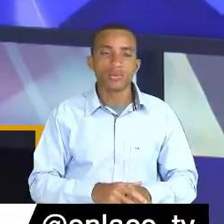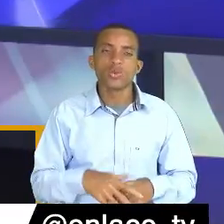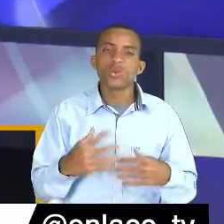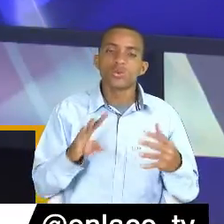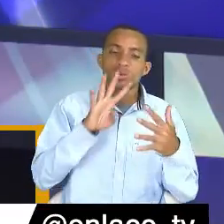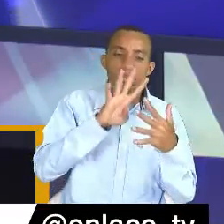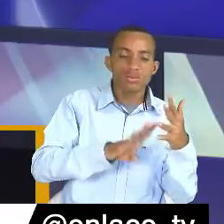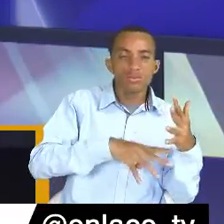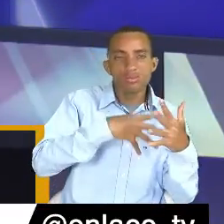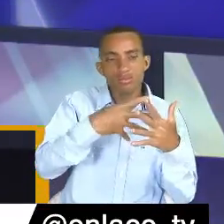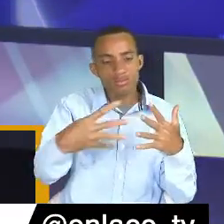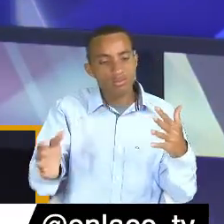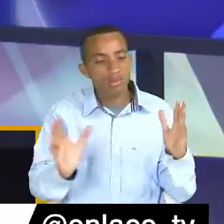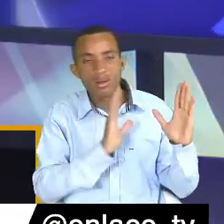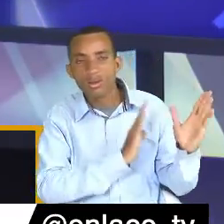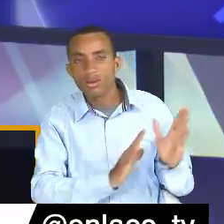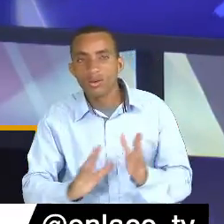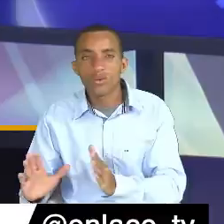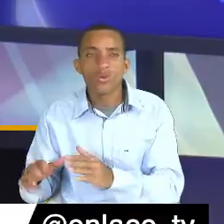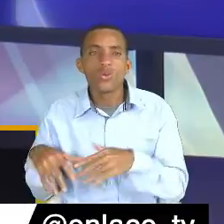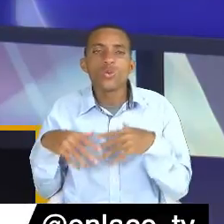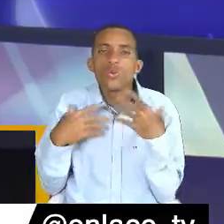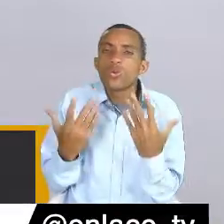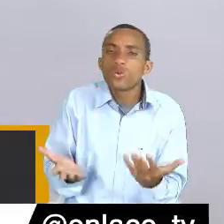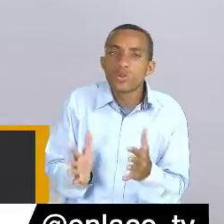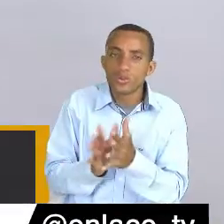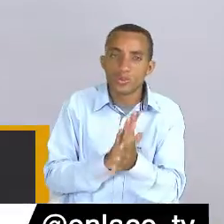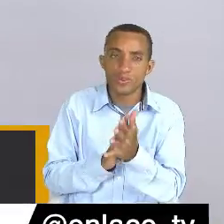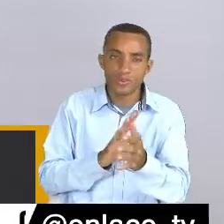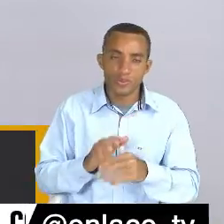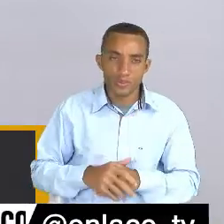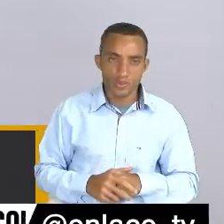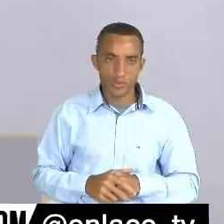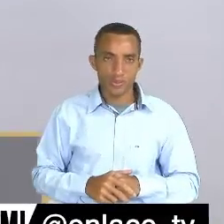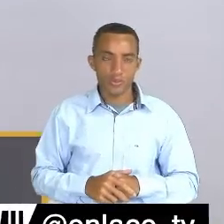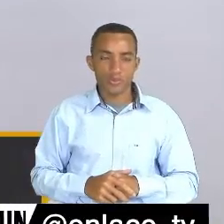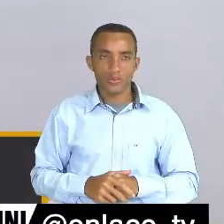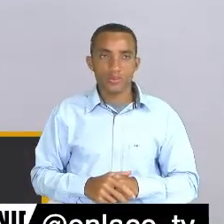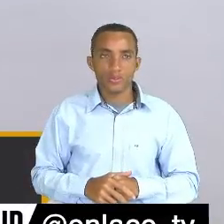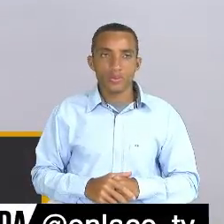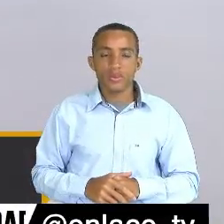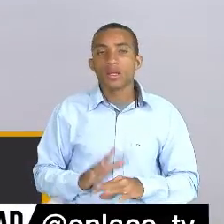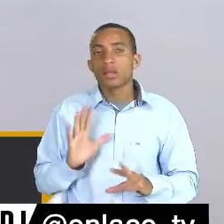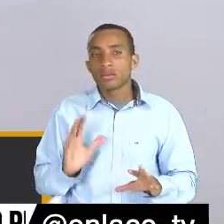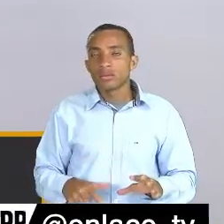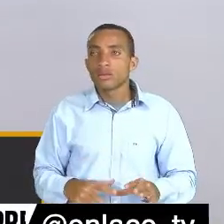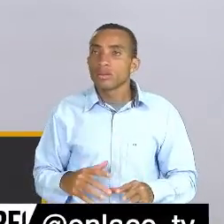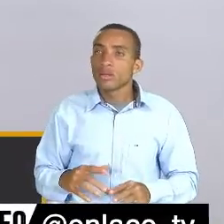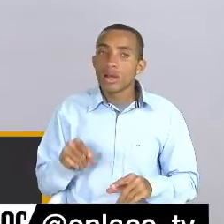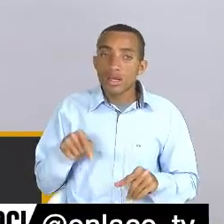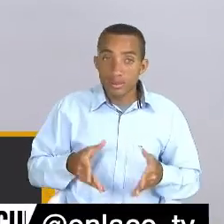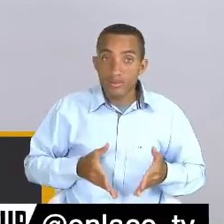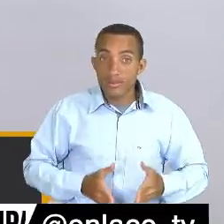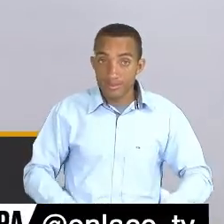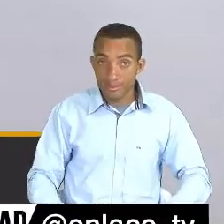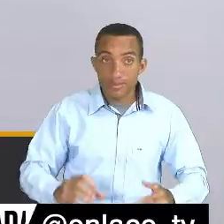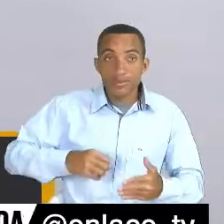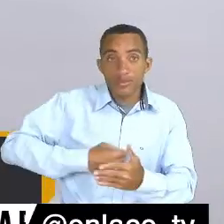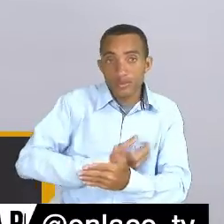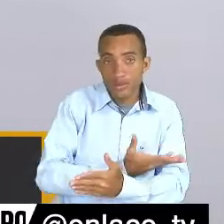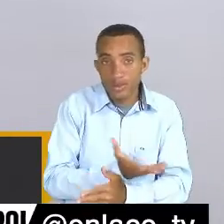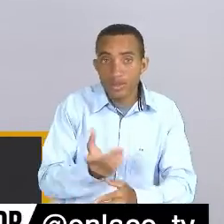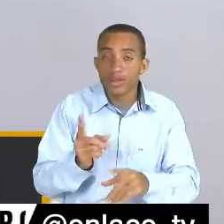de actividades para este día, Melba? Bueno, vamos a tener poetas de Barranca Bermeja invitados